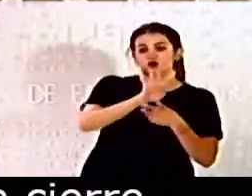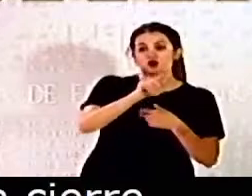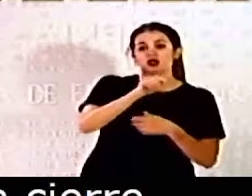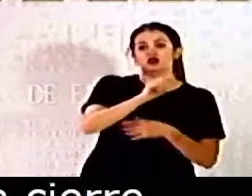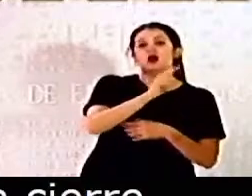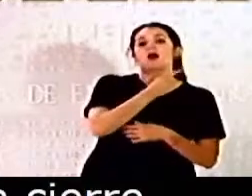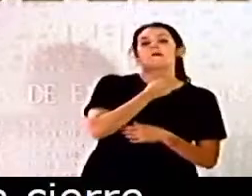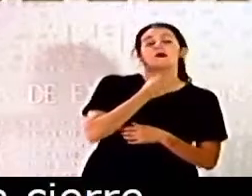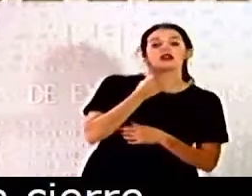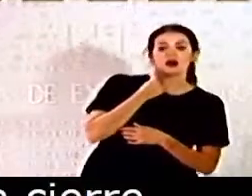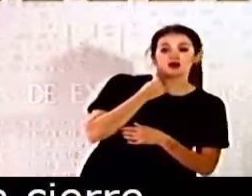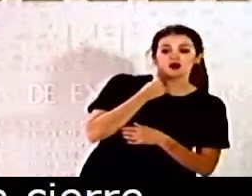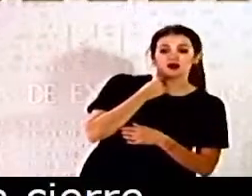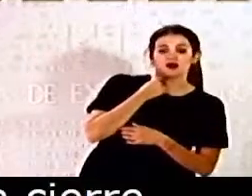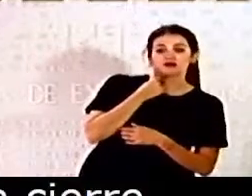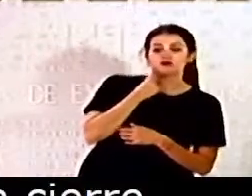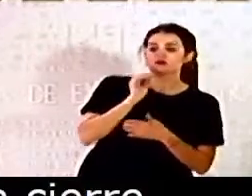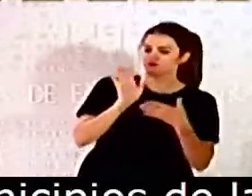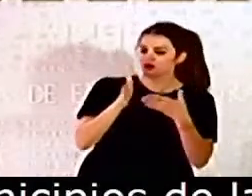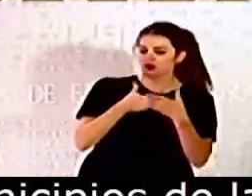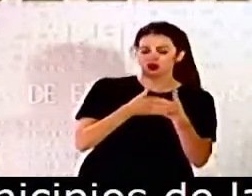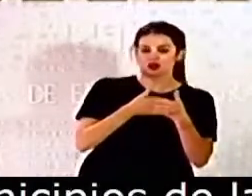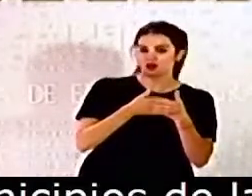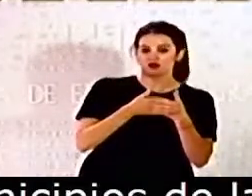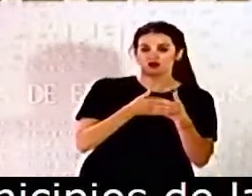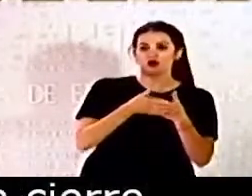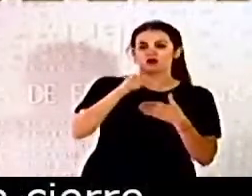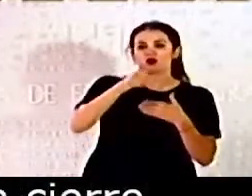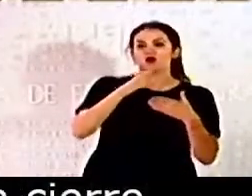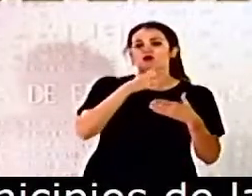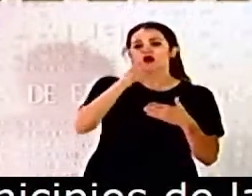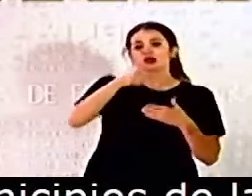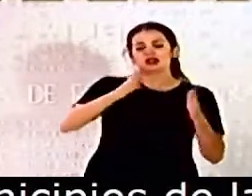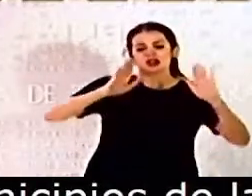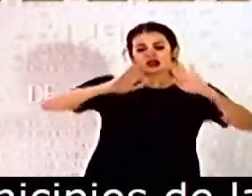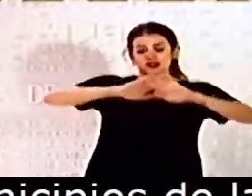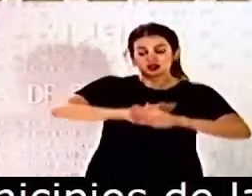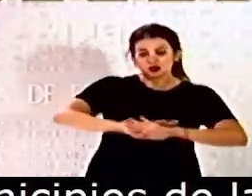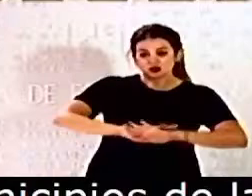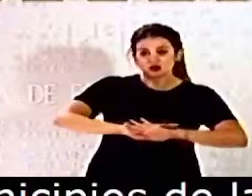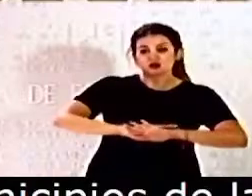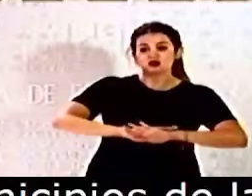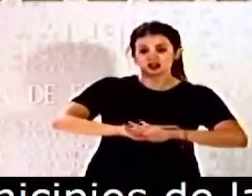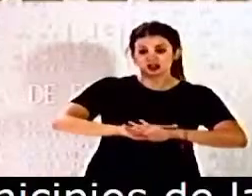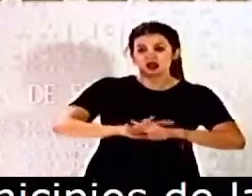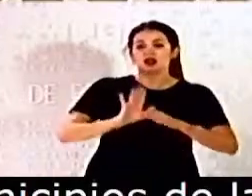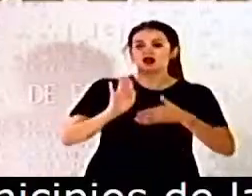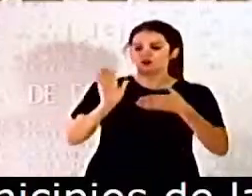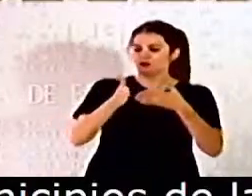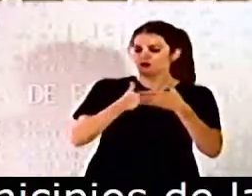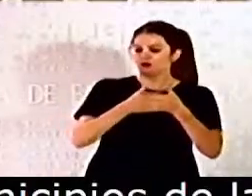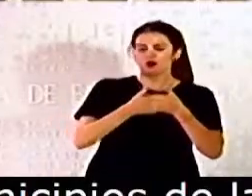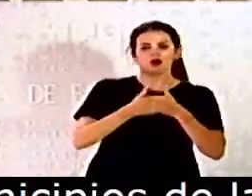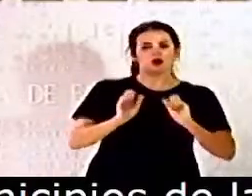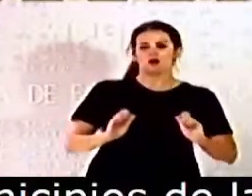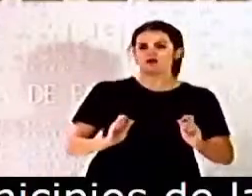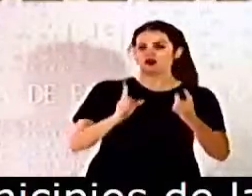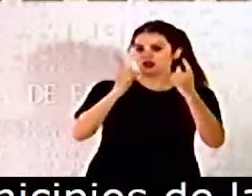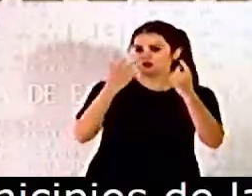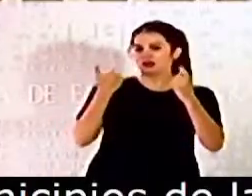Badajoz. Digo se han cerrado porque entrará esta noche en vigor a las 23:59, puesto que ya está publicado en el Diario Oficial de